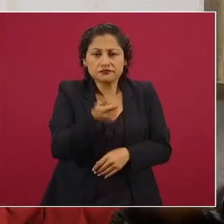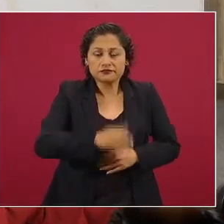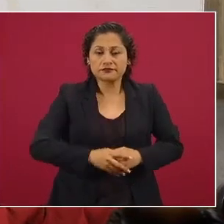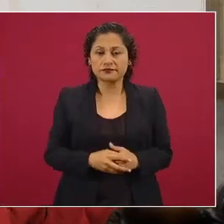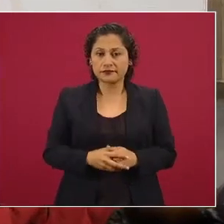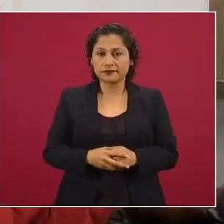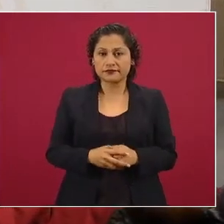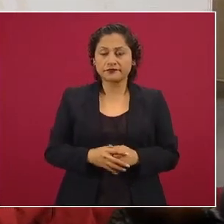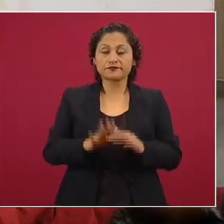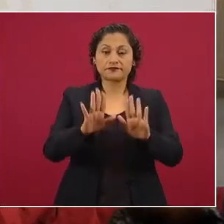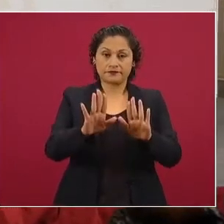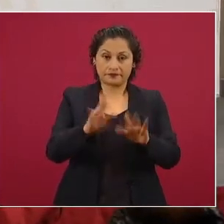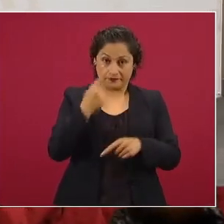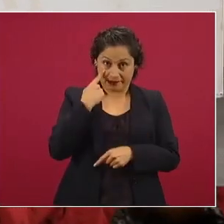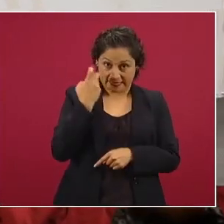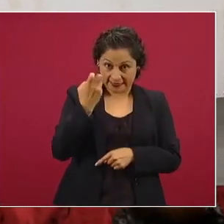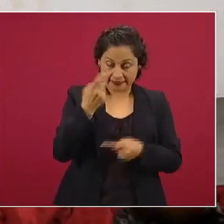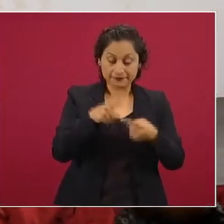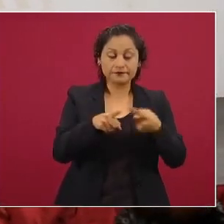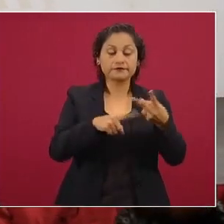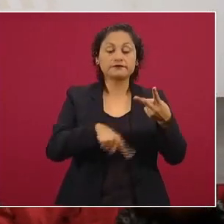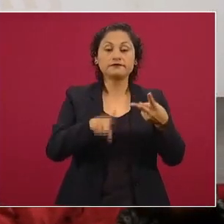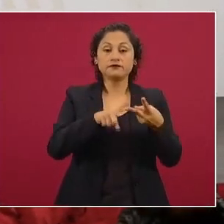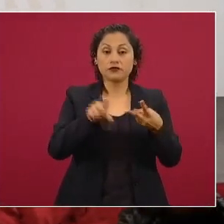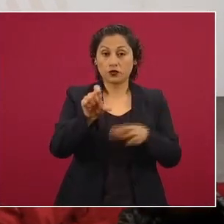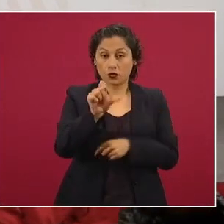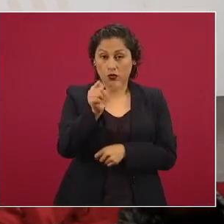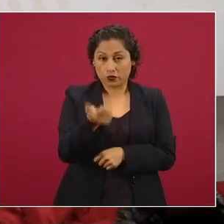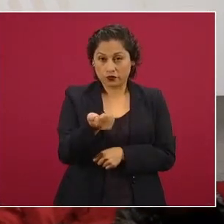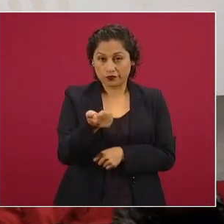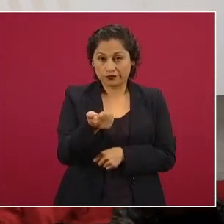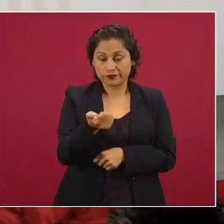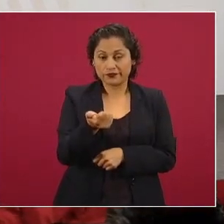es de que